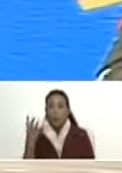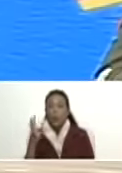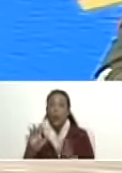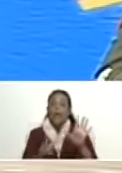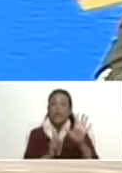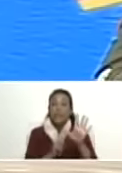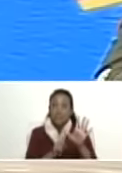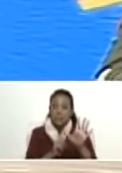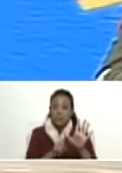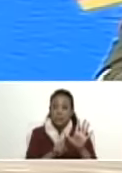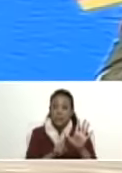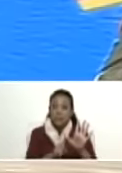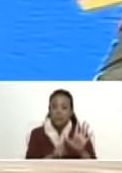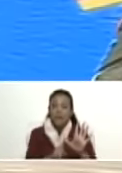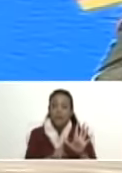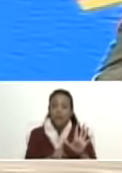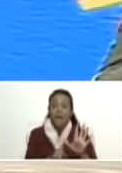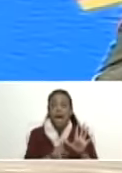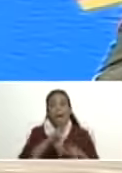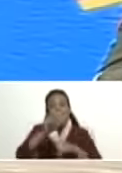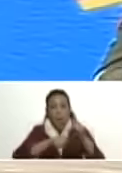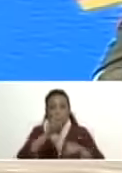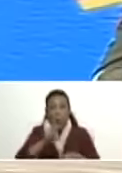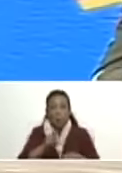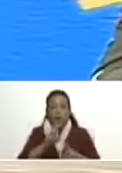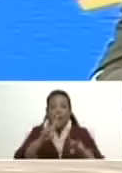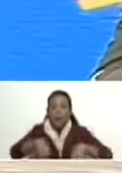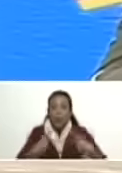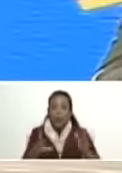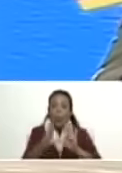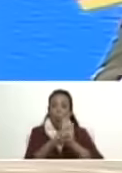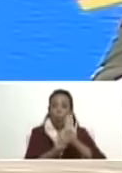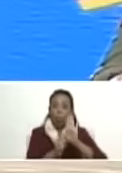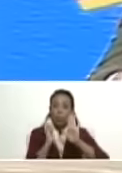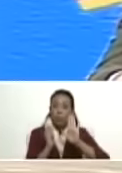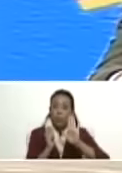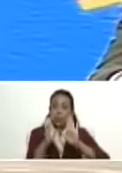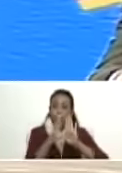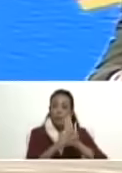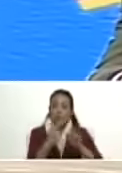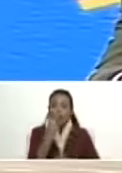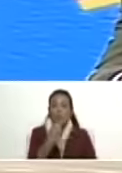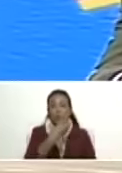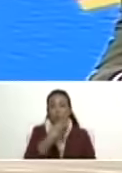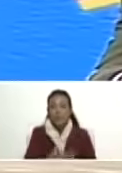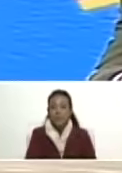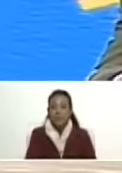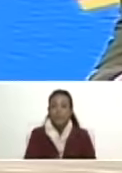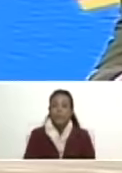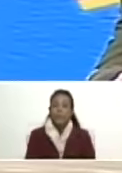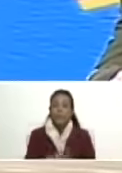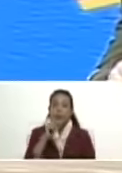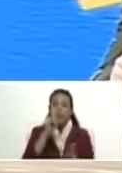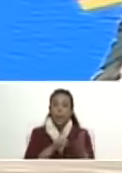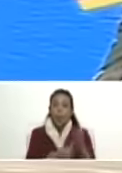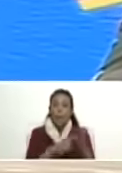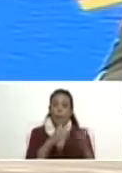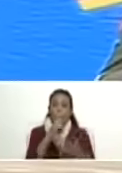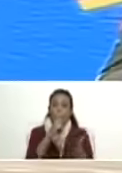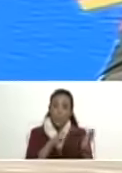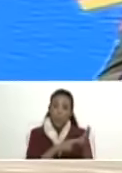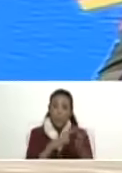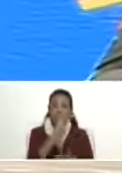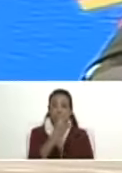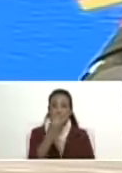Quinto, el referéndum para la reforma constitucional, 2 de diciembre, 2007.